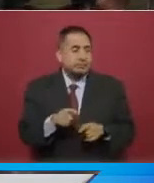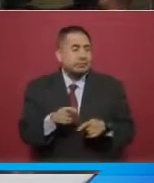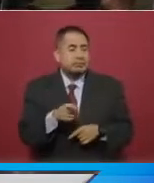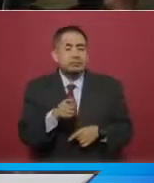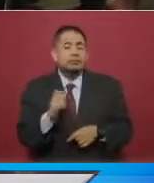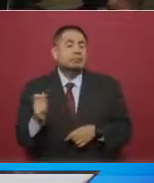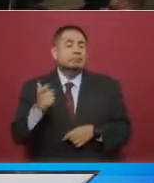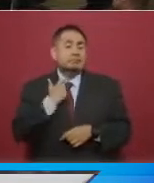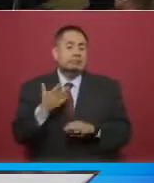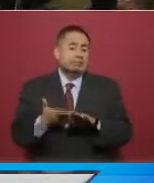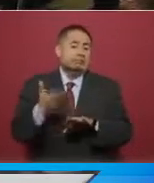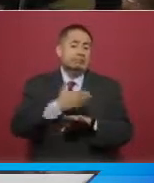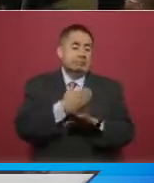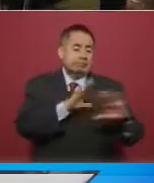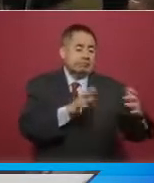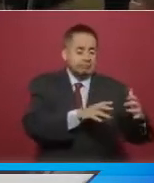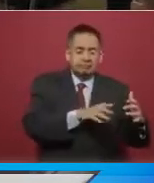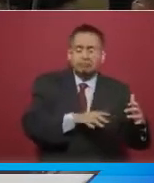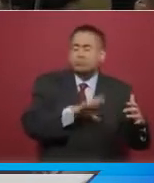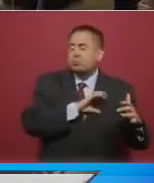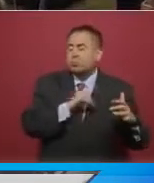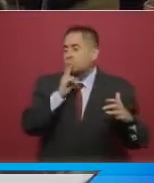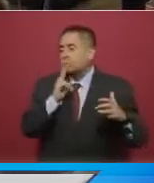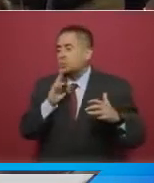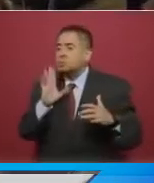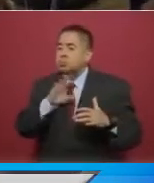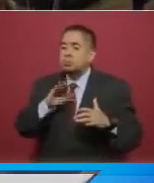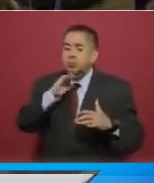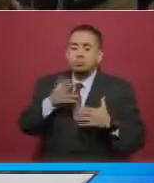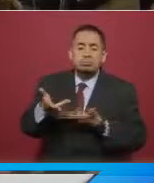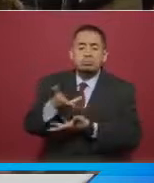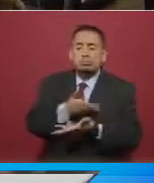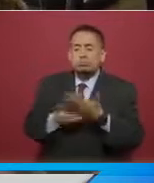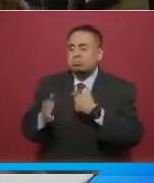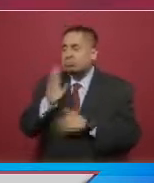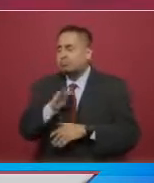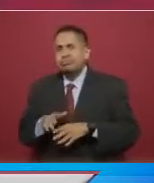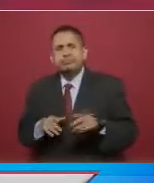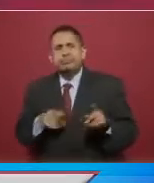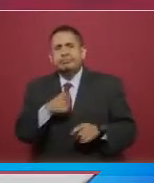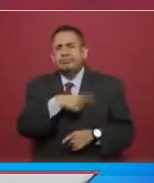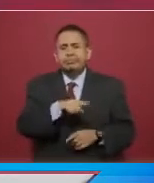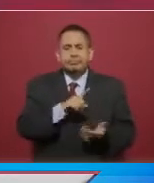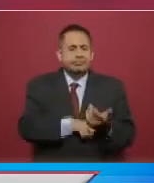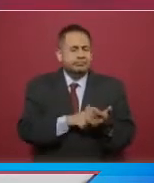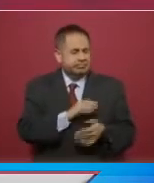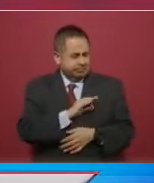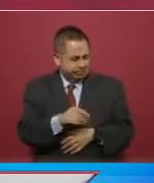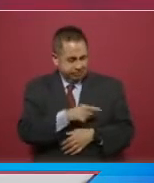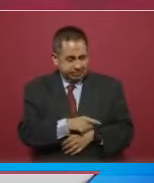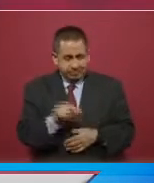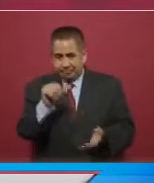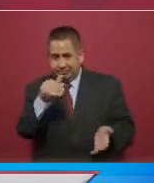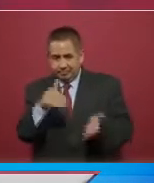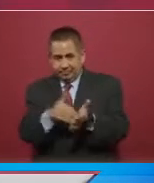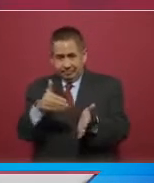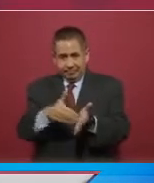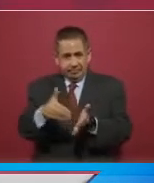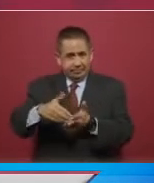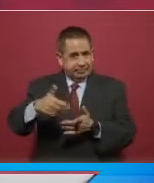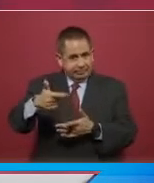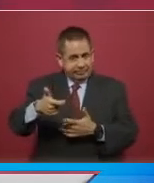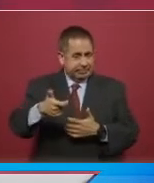encariñados con el manejo de alrededor de 6,000 millones de